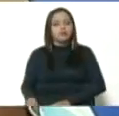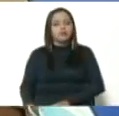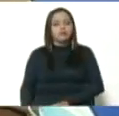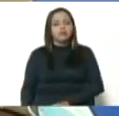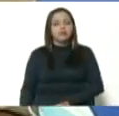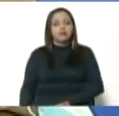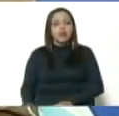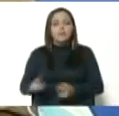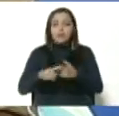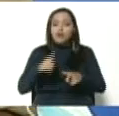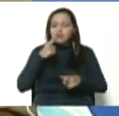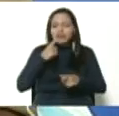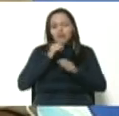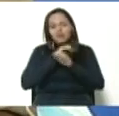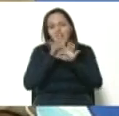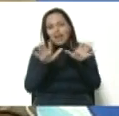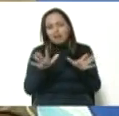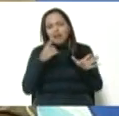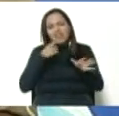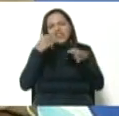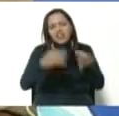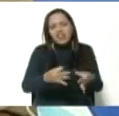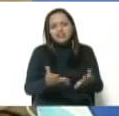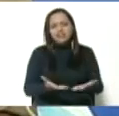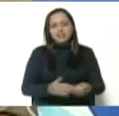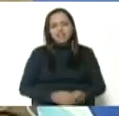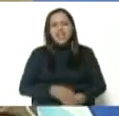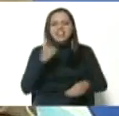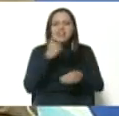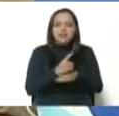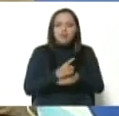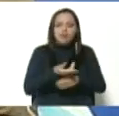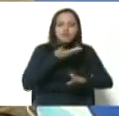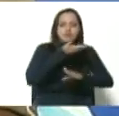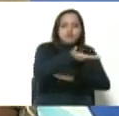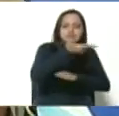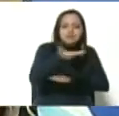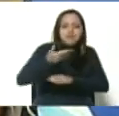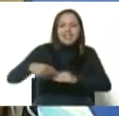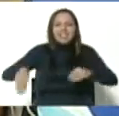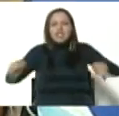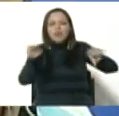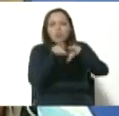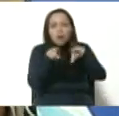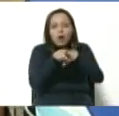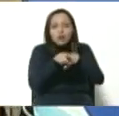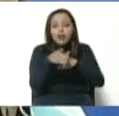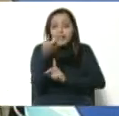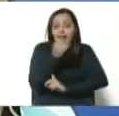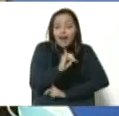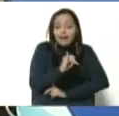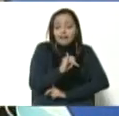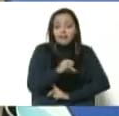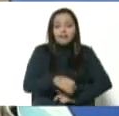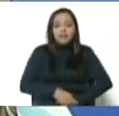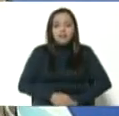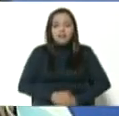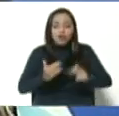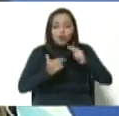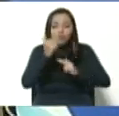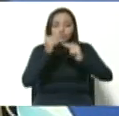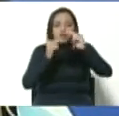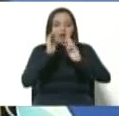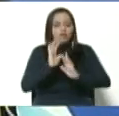verdad de perogrullo: tenemos que distribuir equitativa y justamente lo que existe, lo que hay, lo que